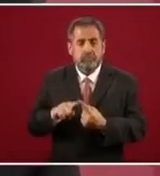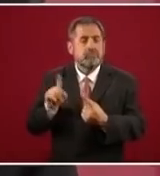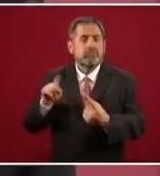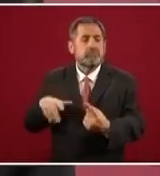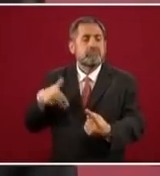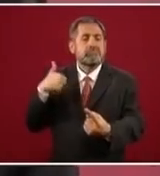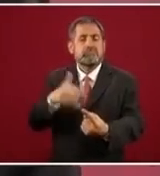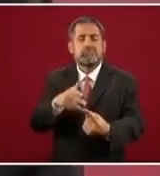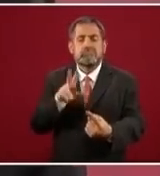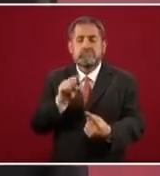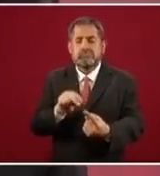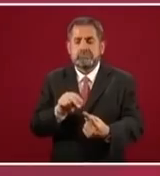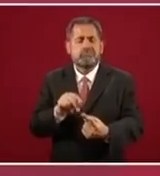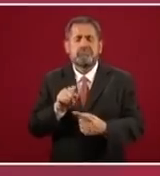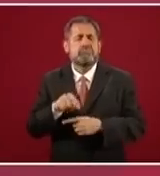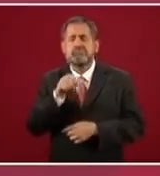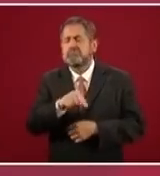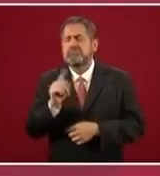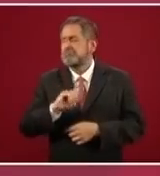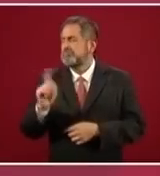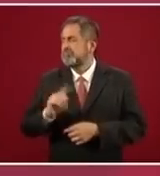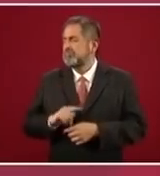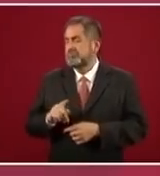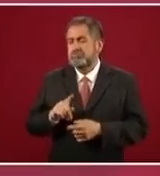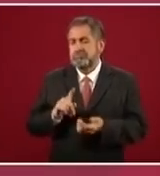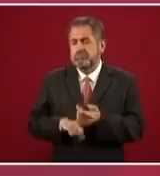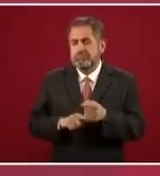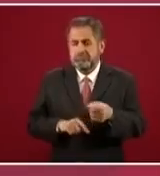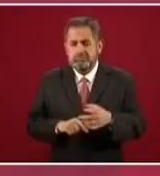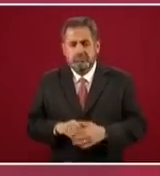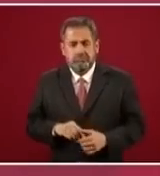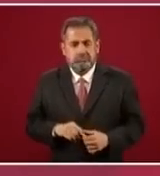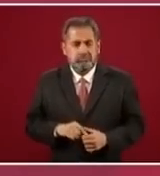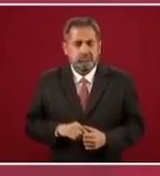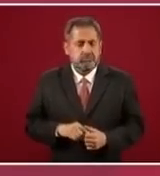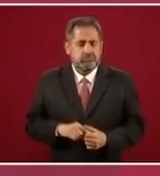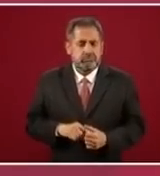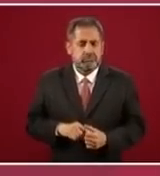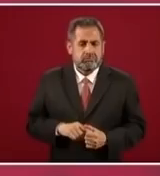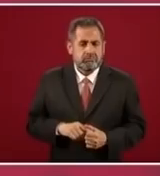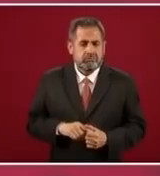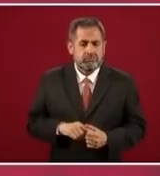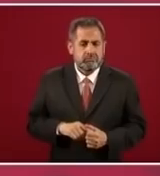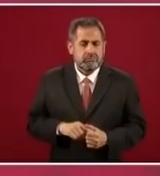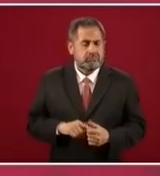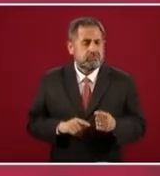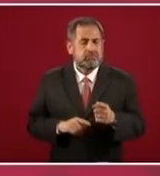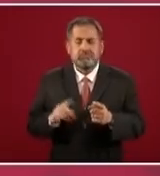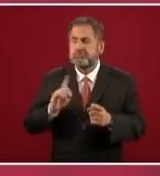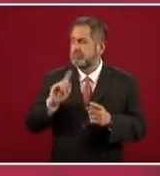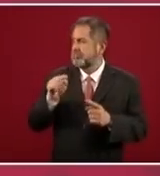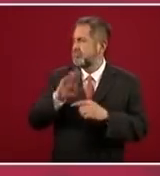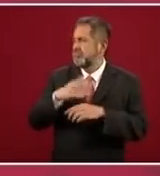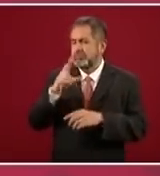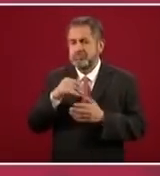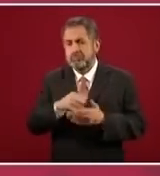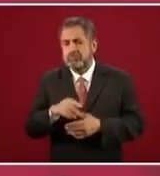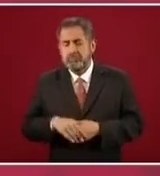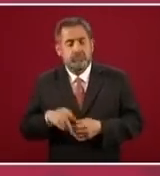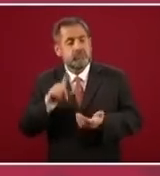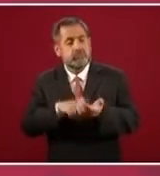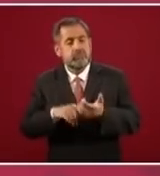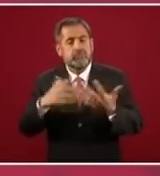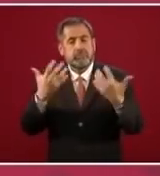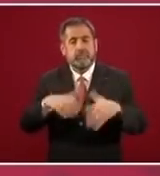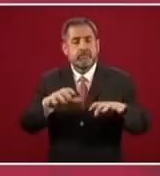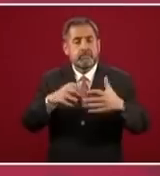descartaron con el argumento de que no tenía la